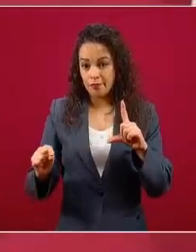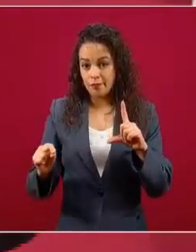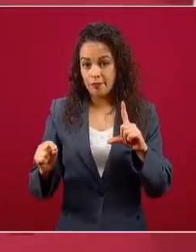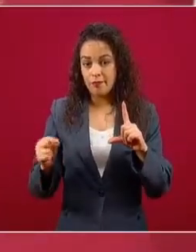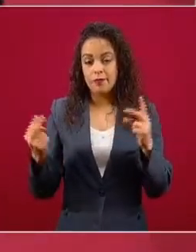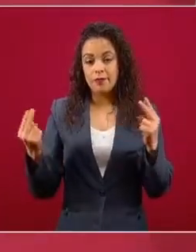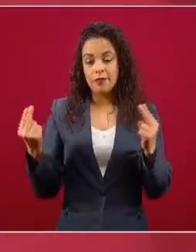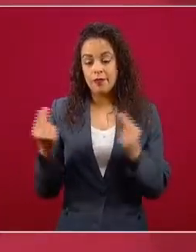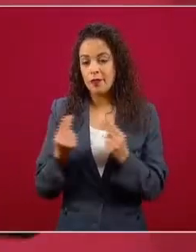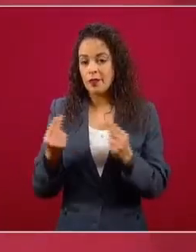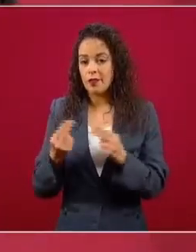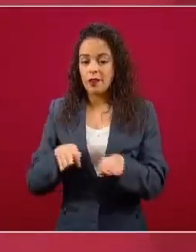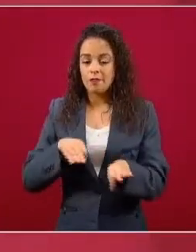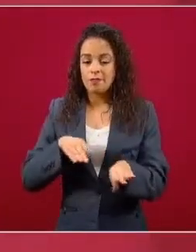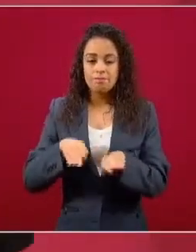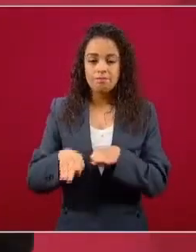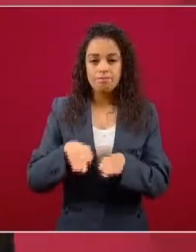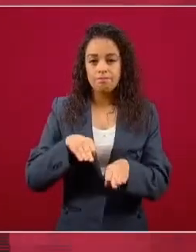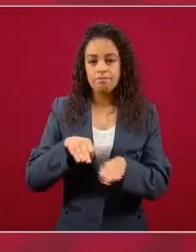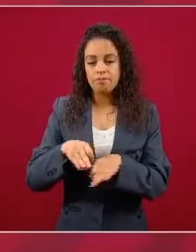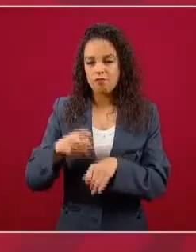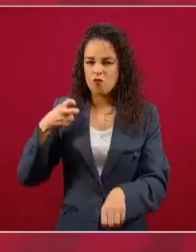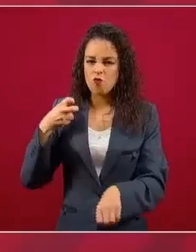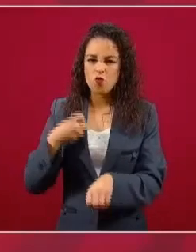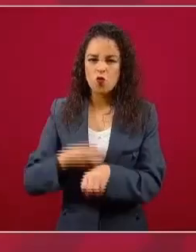trabajar mucho en este aspecto.